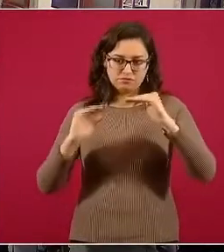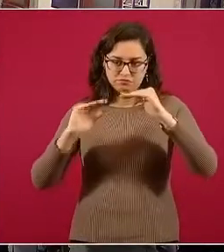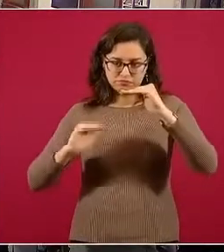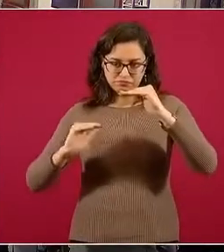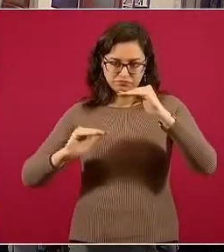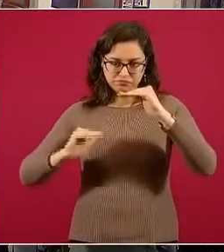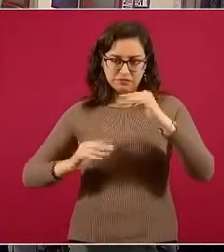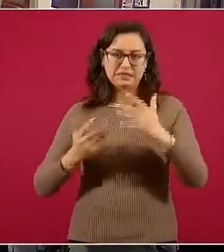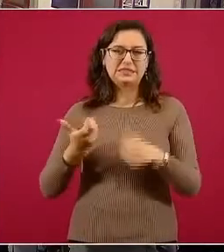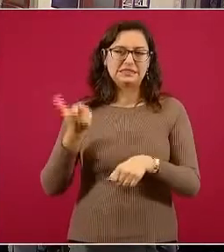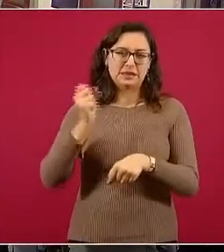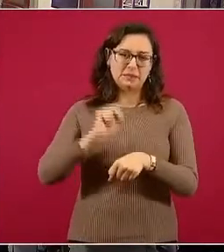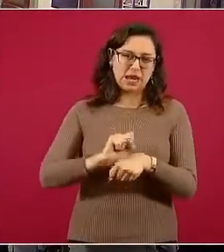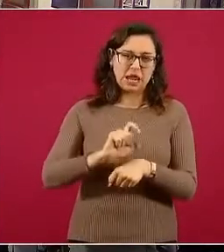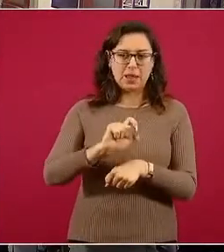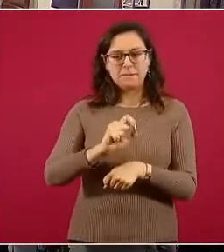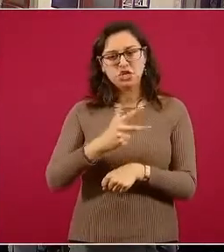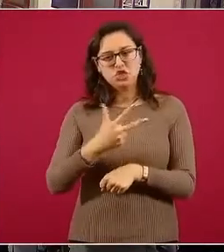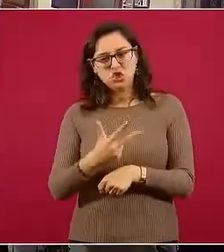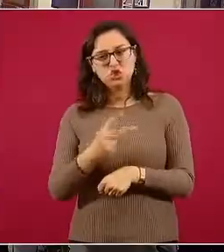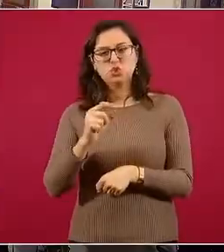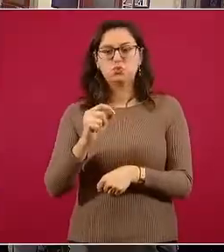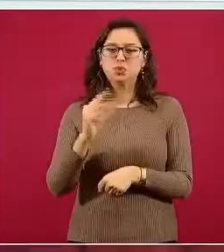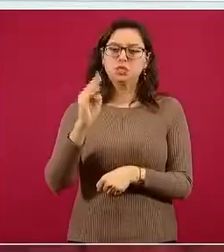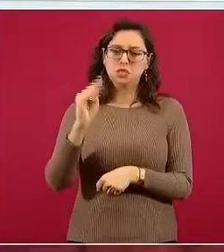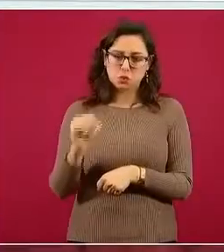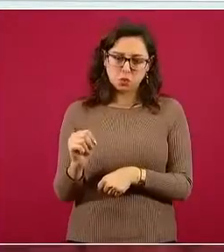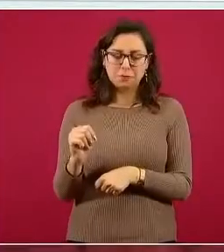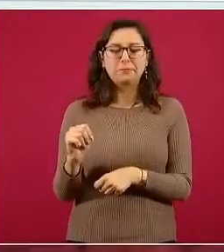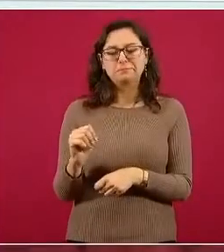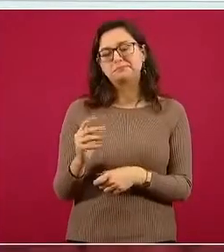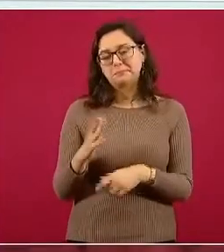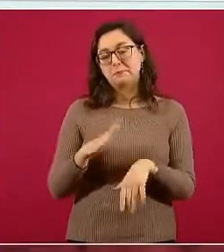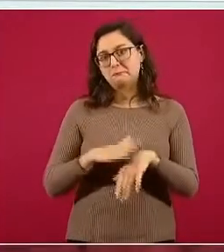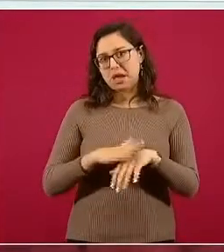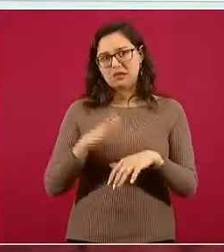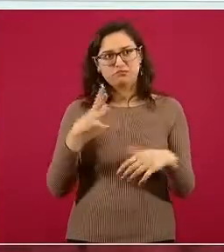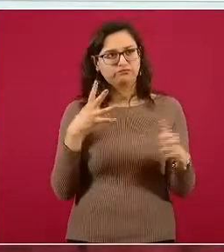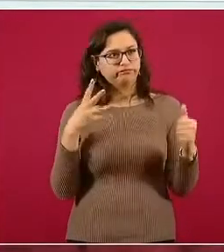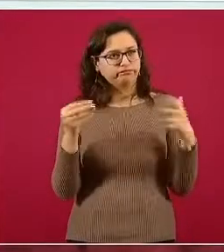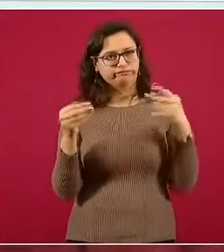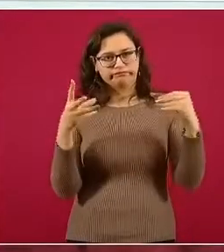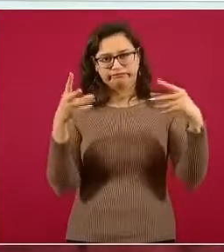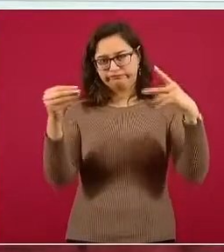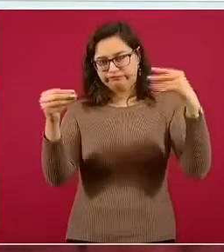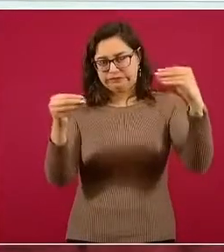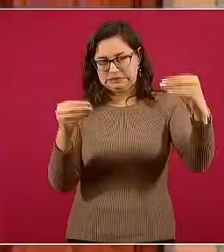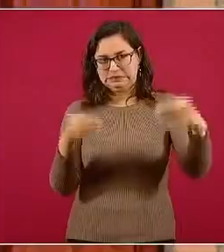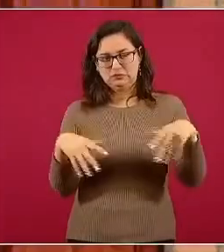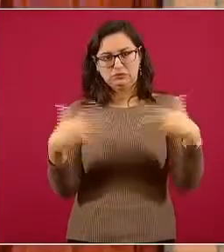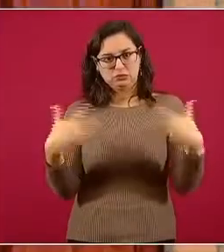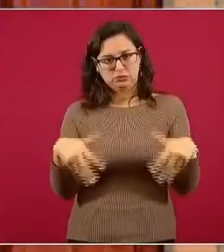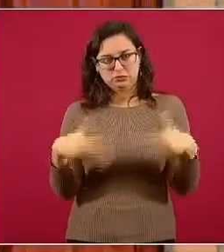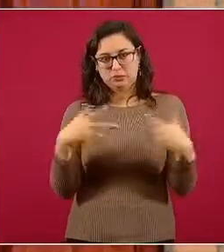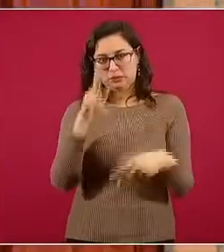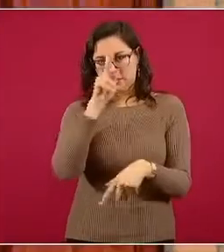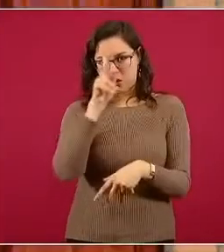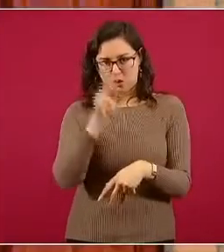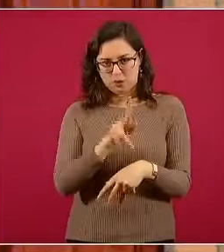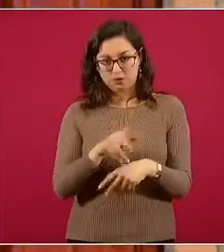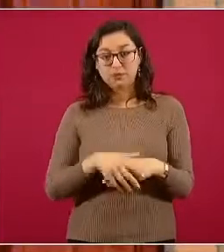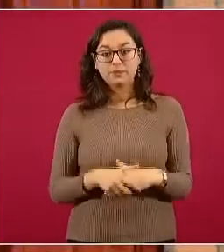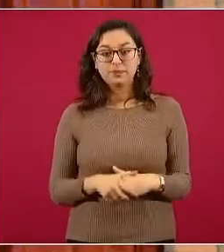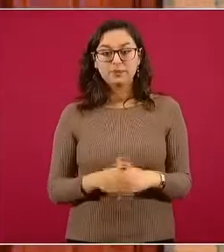semanas 28, 29, cuando tuvimos la mayor carga de enfermedad en el país. Si vemos la